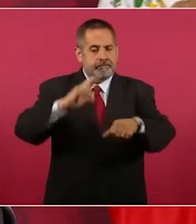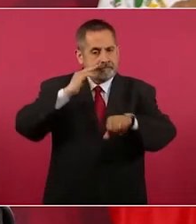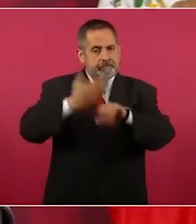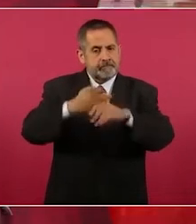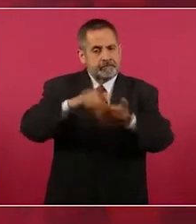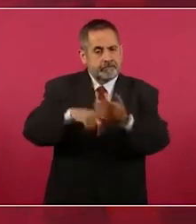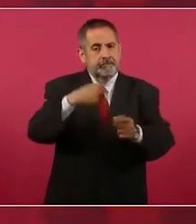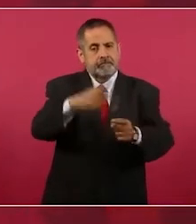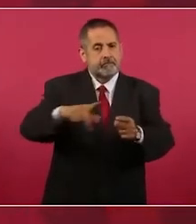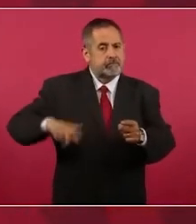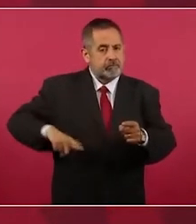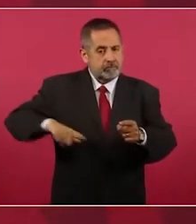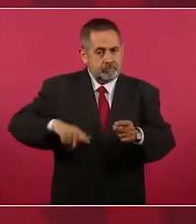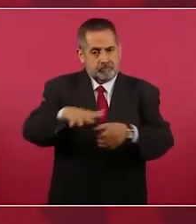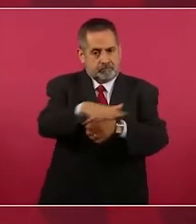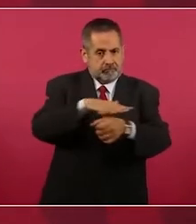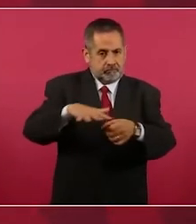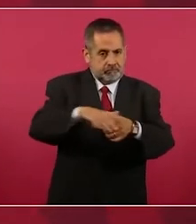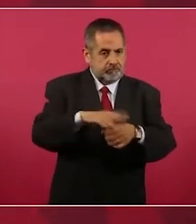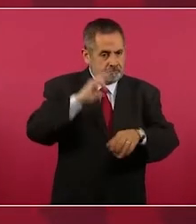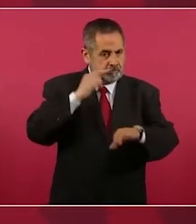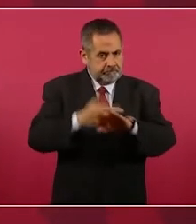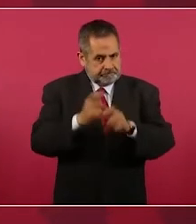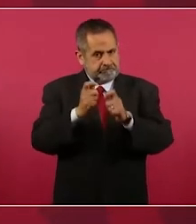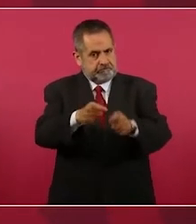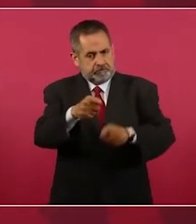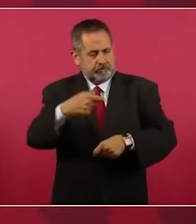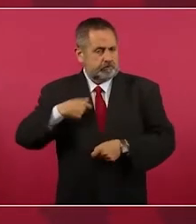responsabilidad del gobierno local.